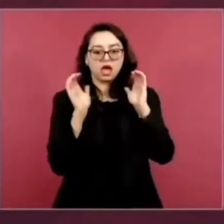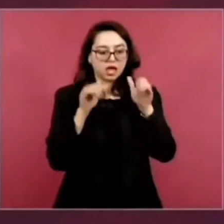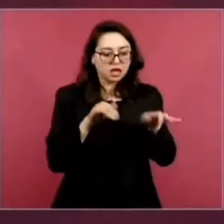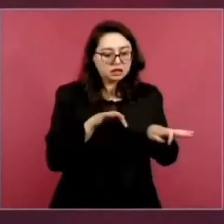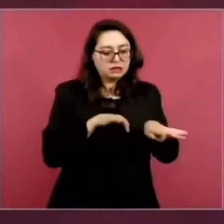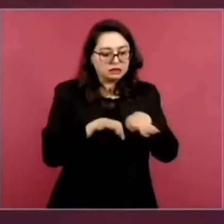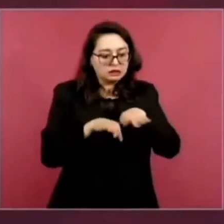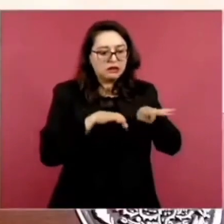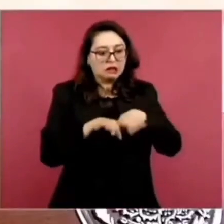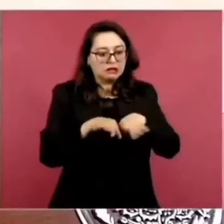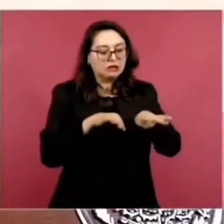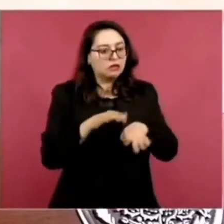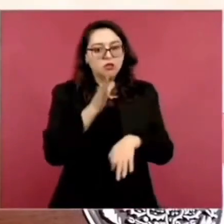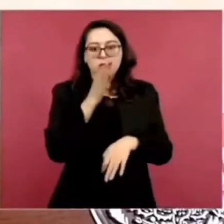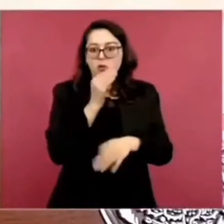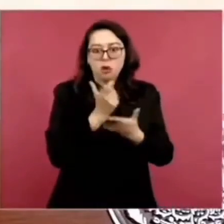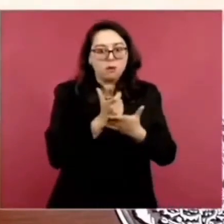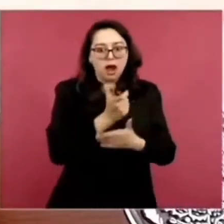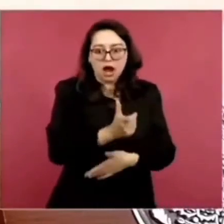y ya el peón